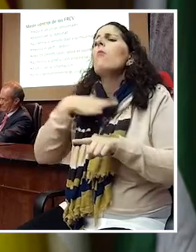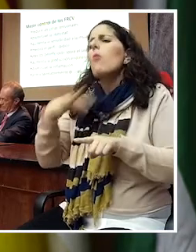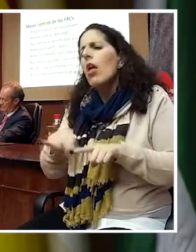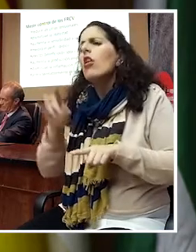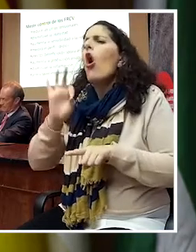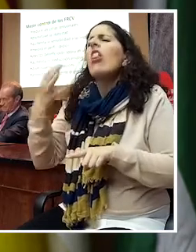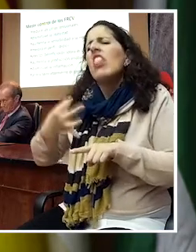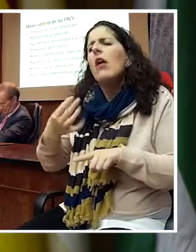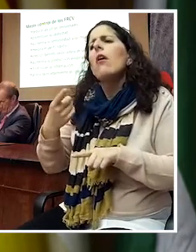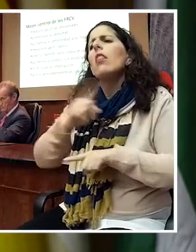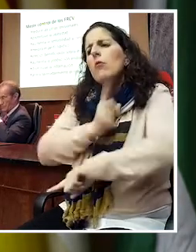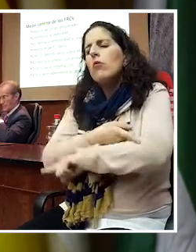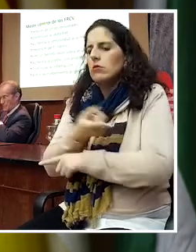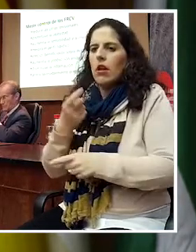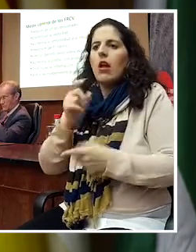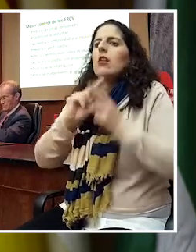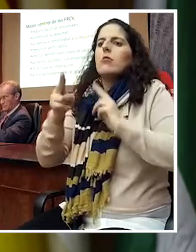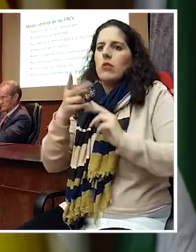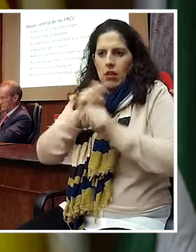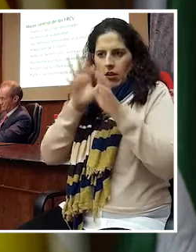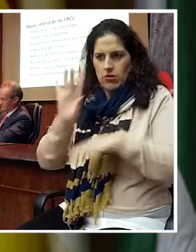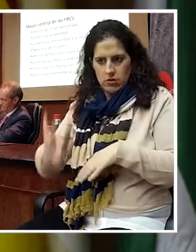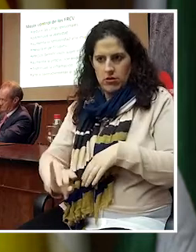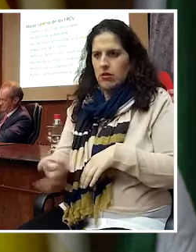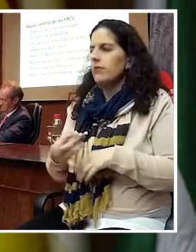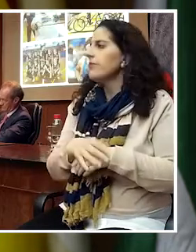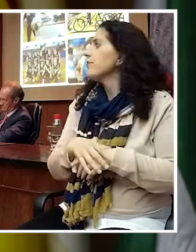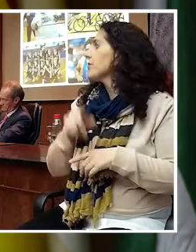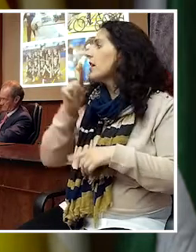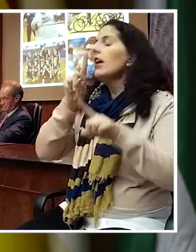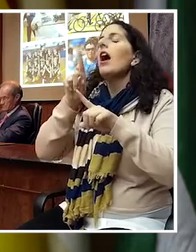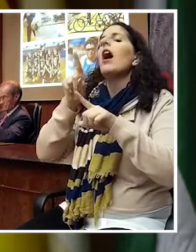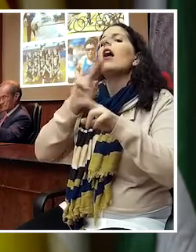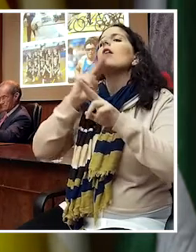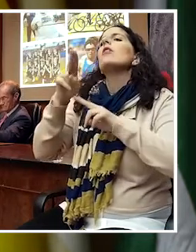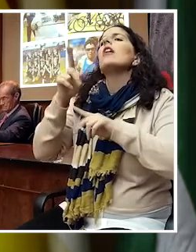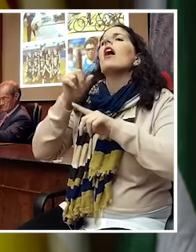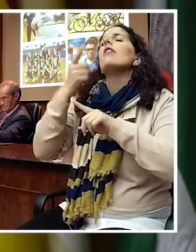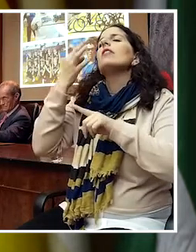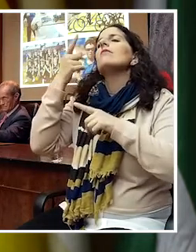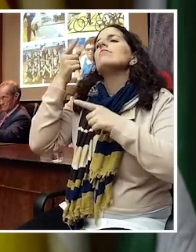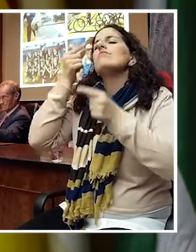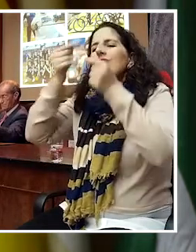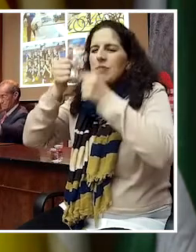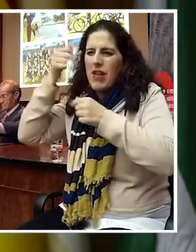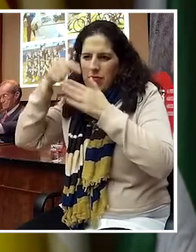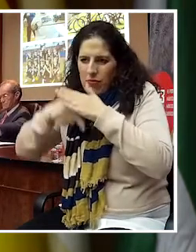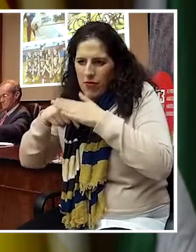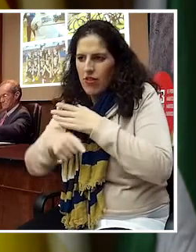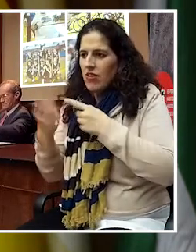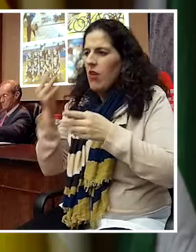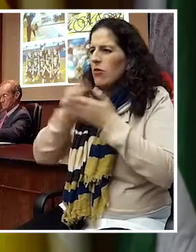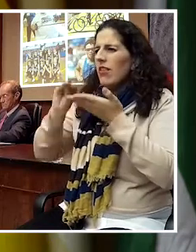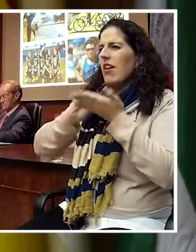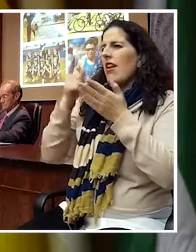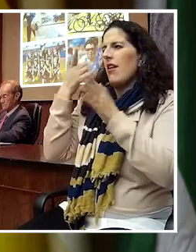debe hacer deporte? Pues la respuesta evidentemente es sí. Lo que pasa que es una respuesta con muchos matices. Ya se ha presentado este tipo de diapositiva muchas veces a